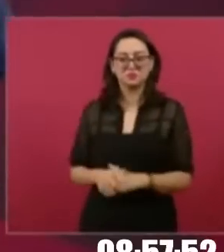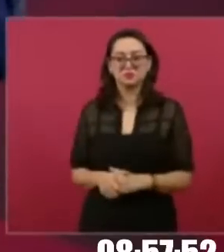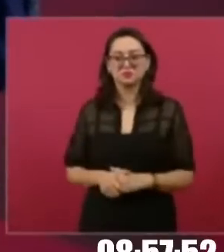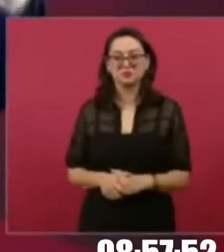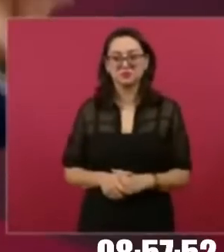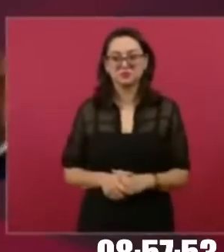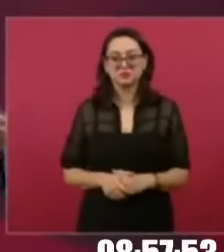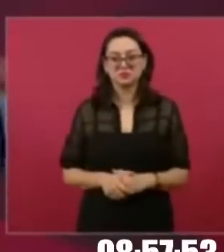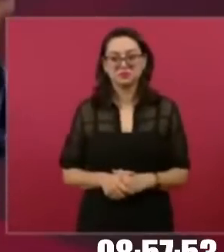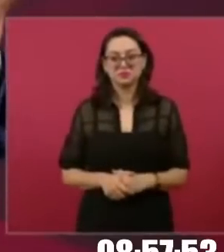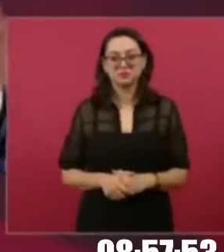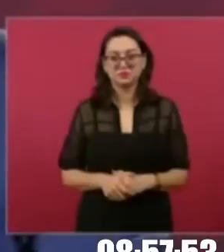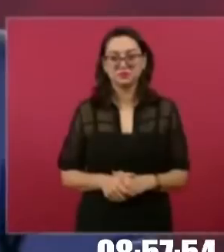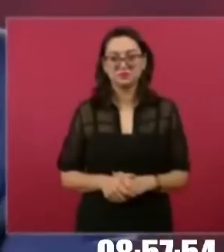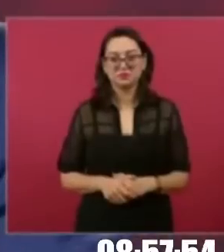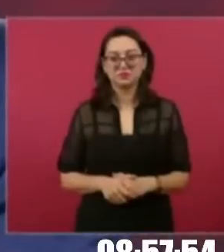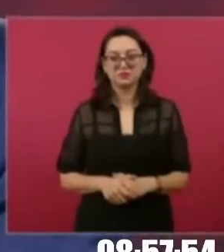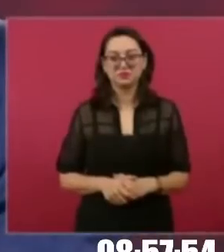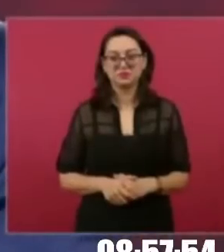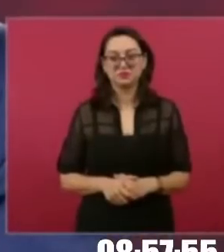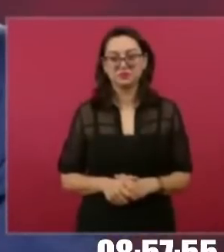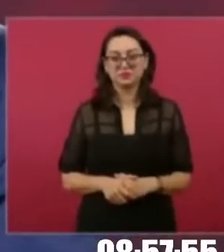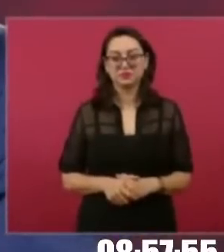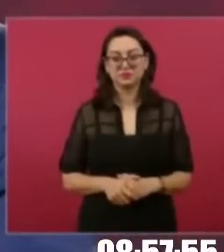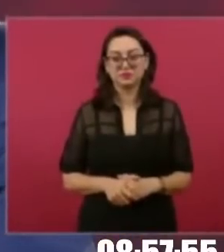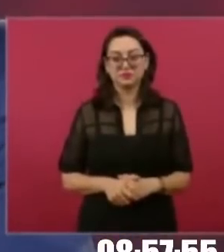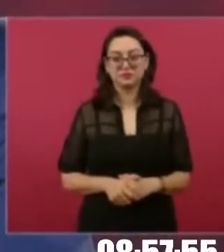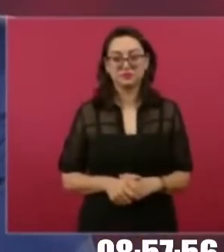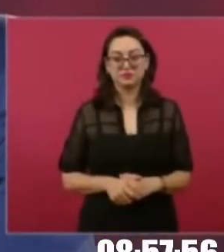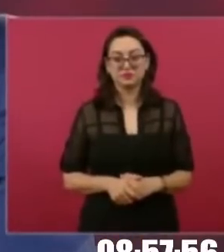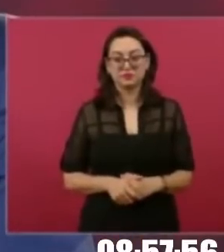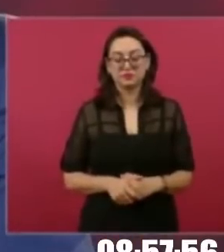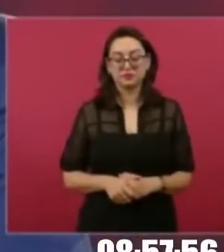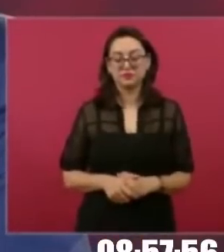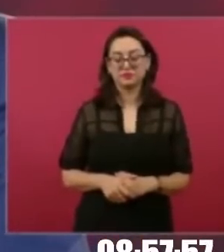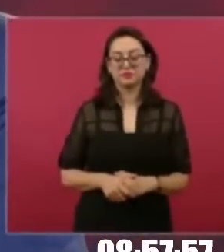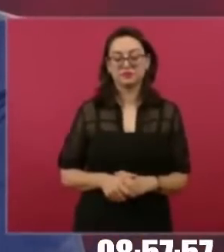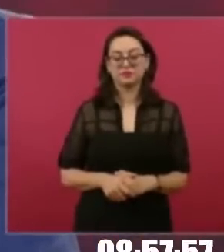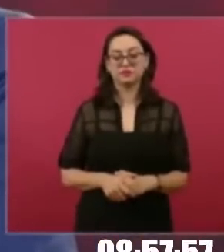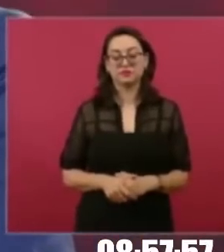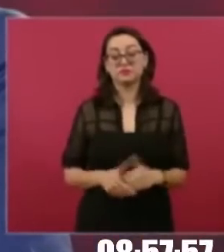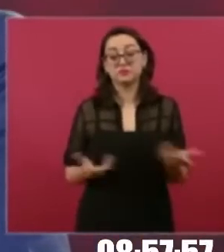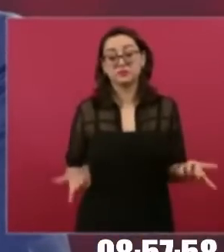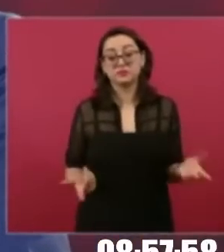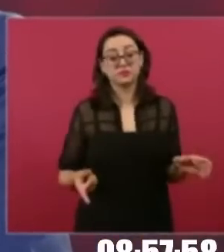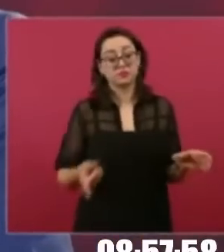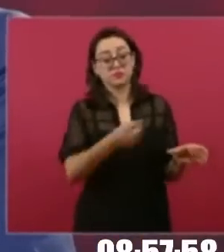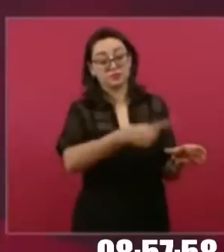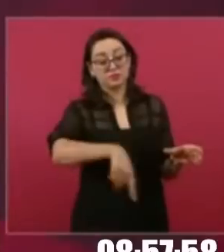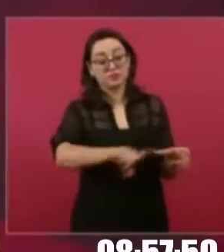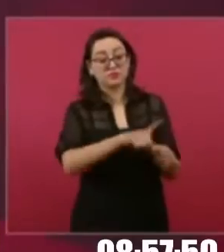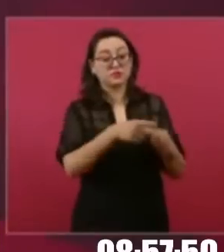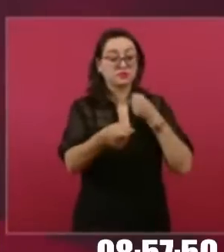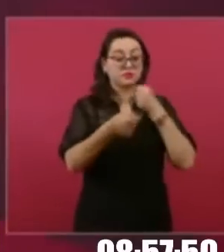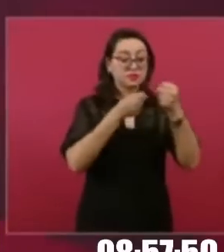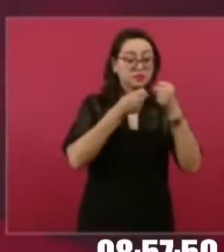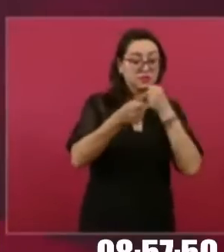que ese es otro asunto que tienen los medios supuestamente de información